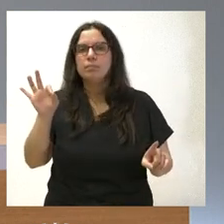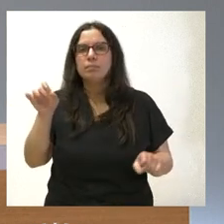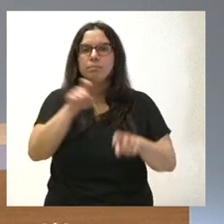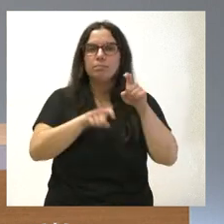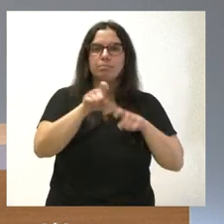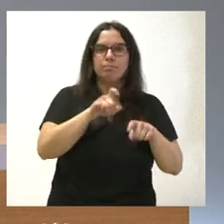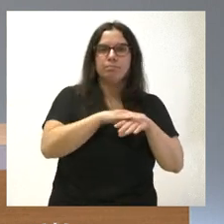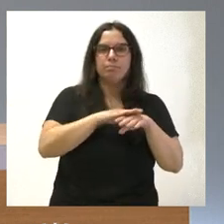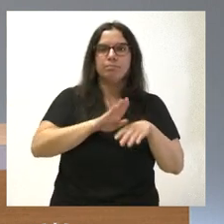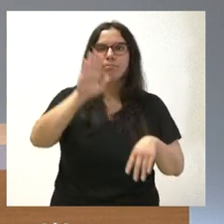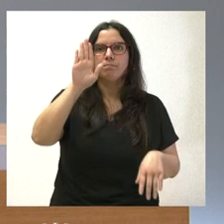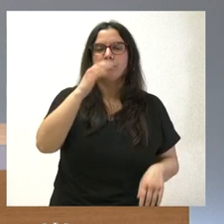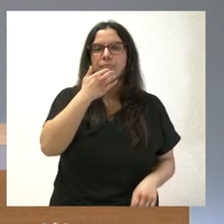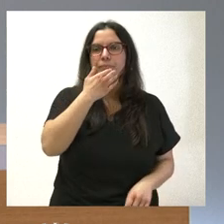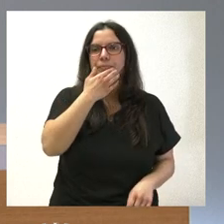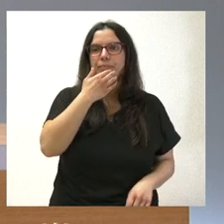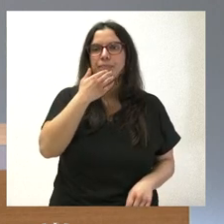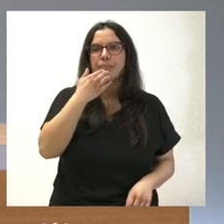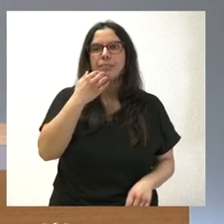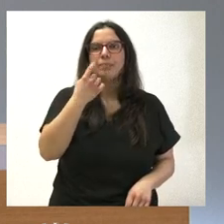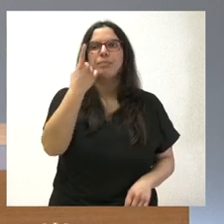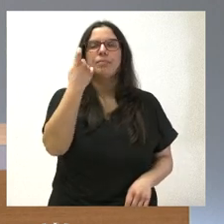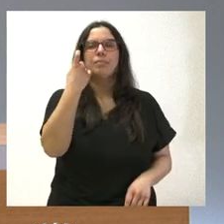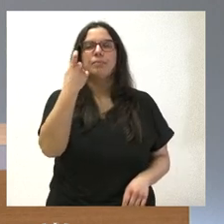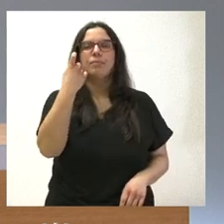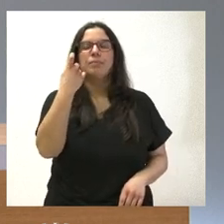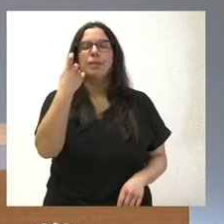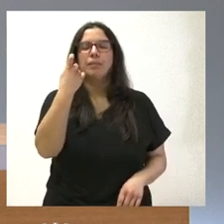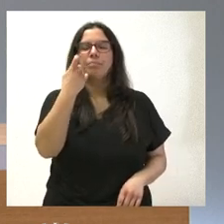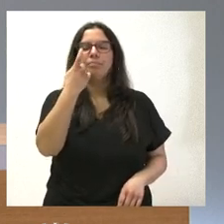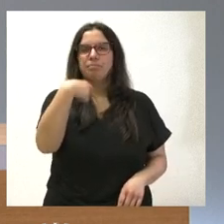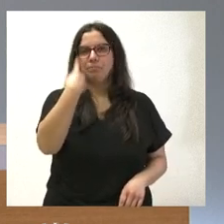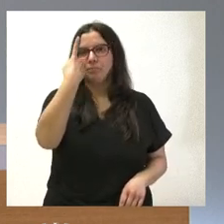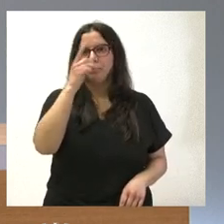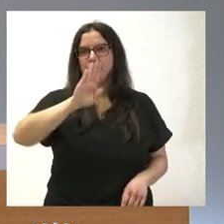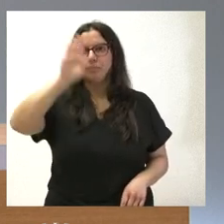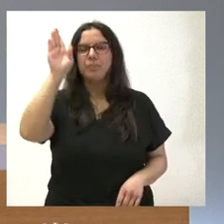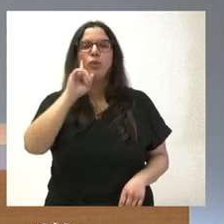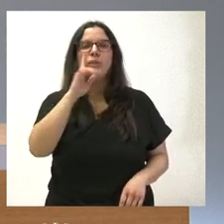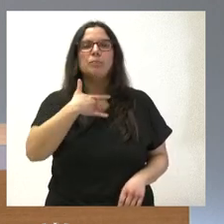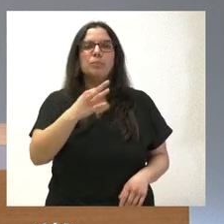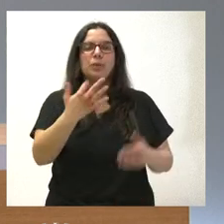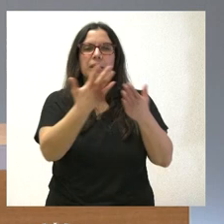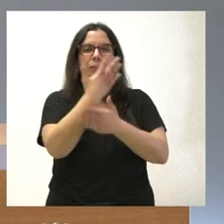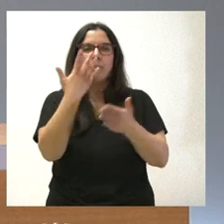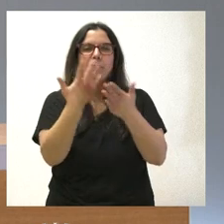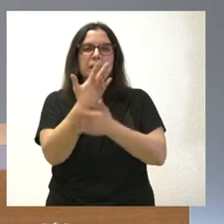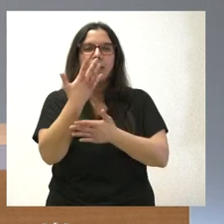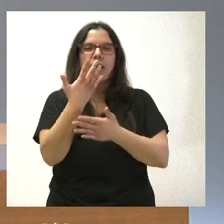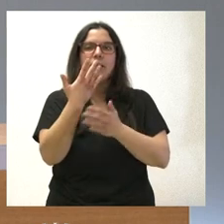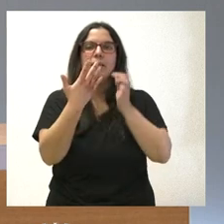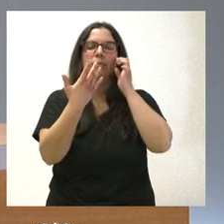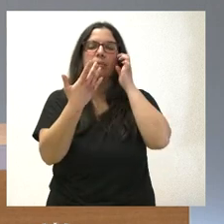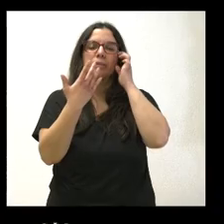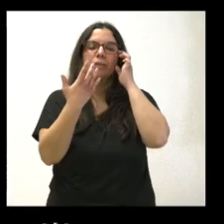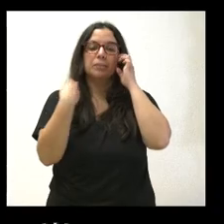vale tenía pendiente de plantear una no sé si nos puede explicar si el si lo trasladado